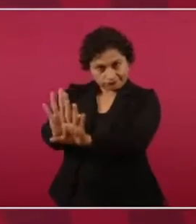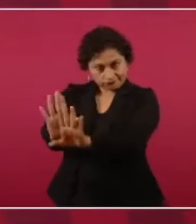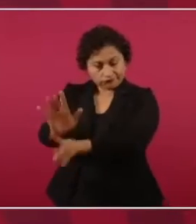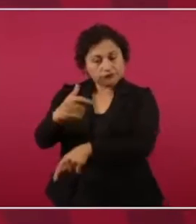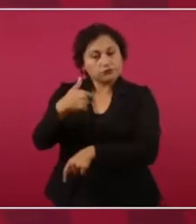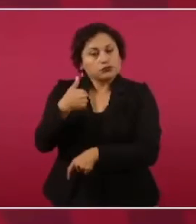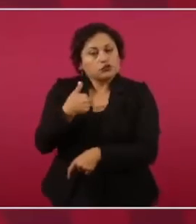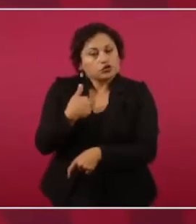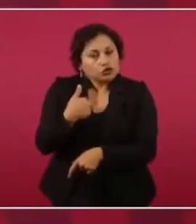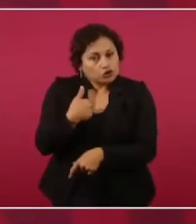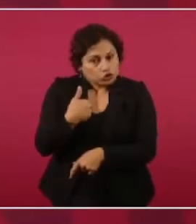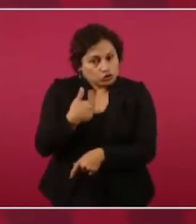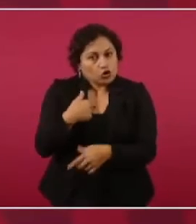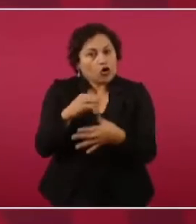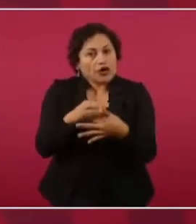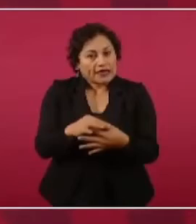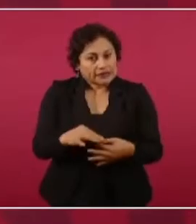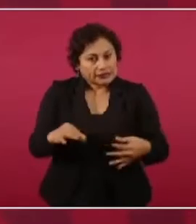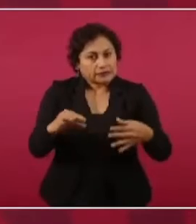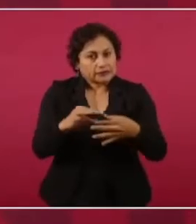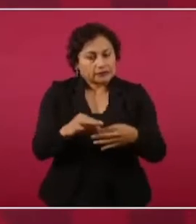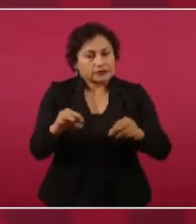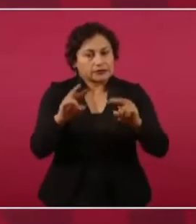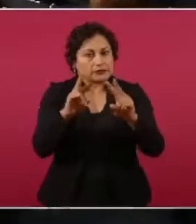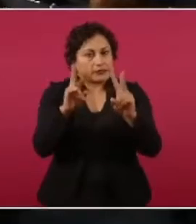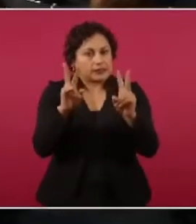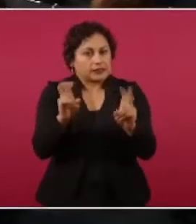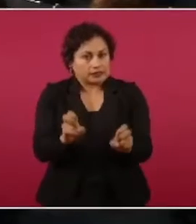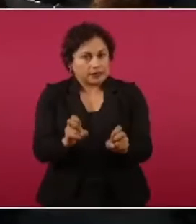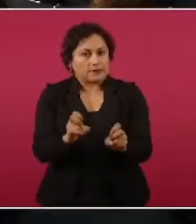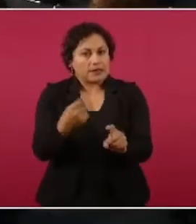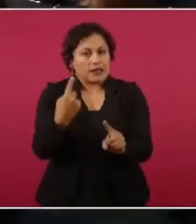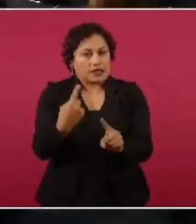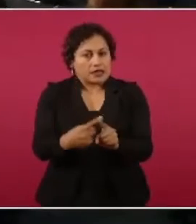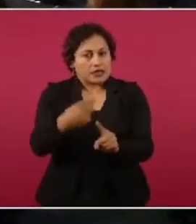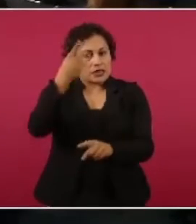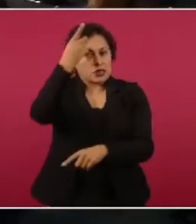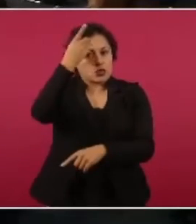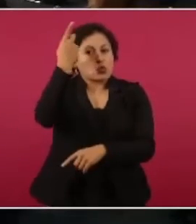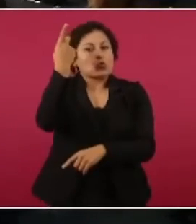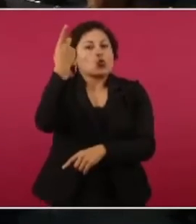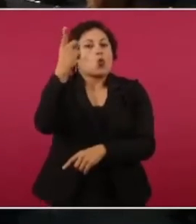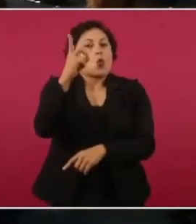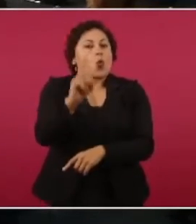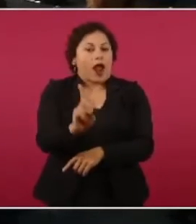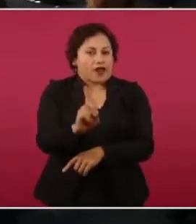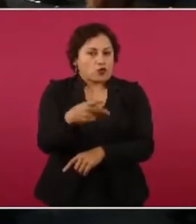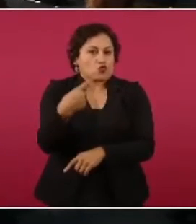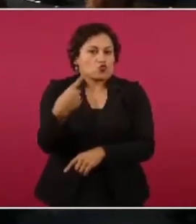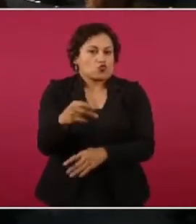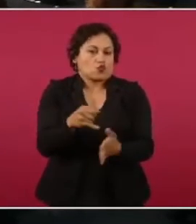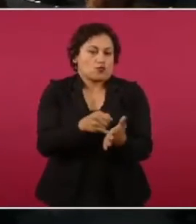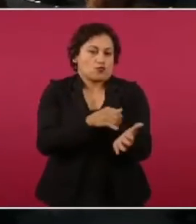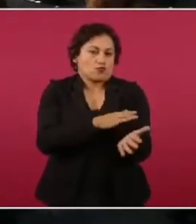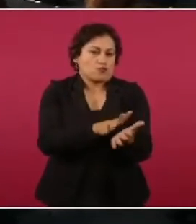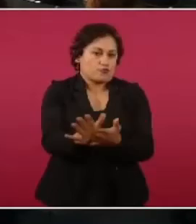de los que manejan la línea editorial.